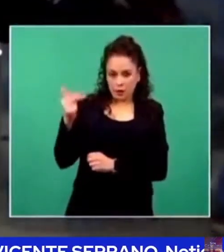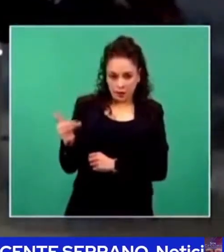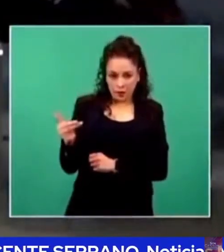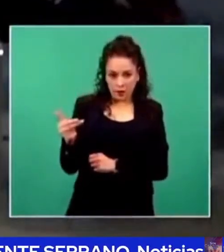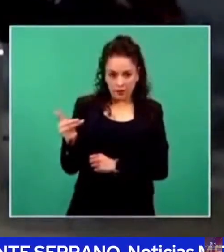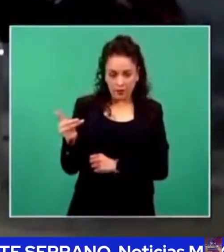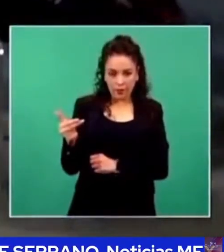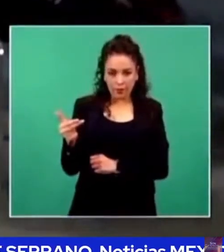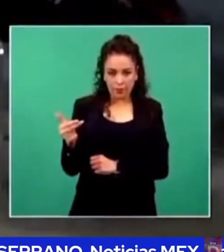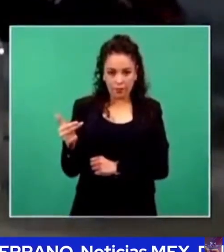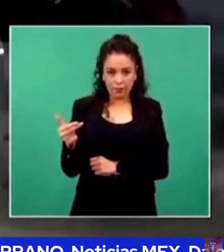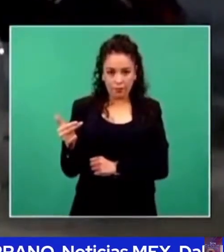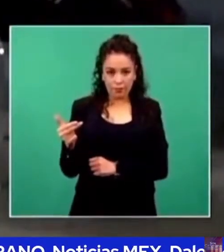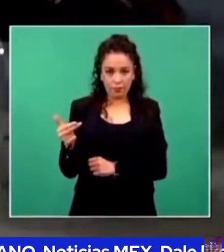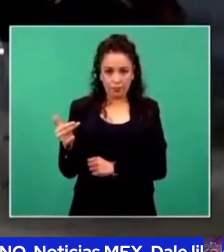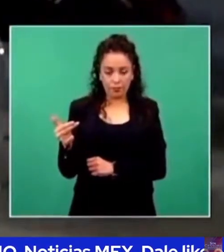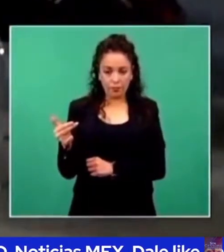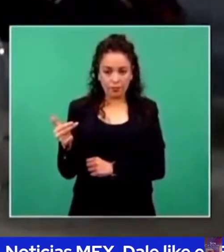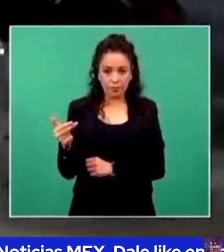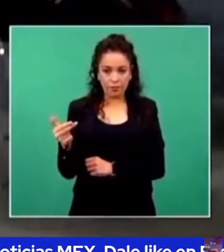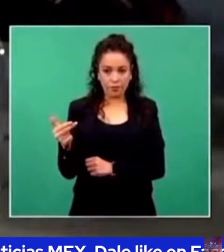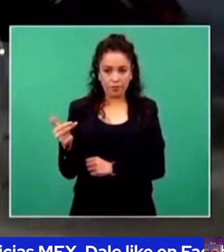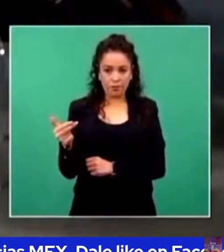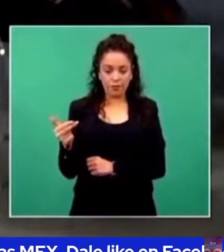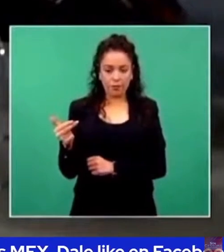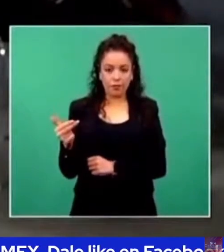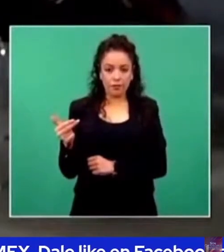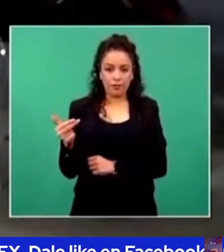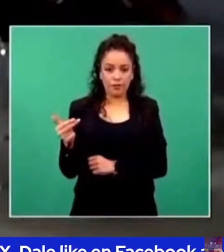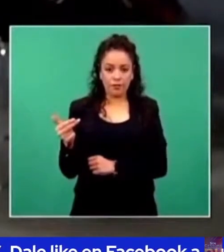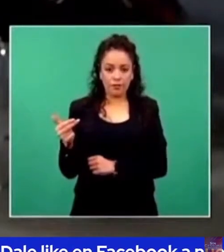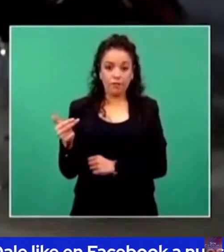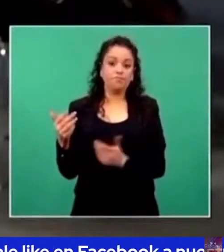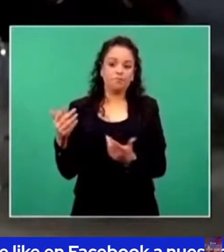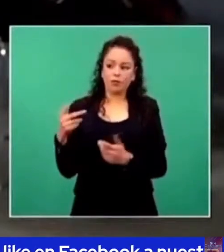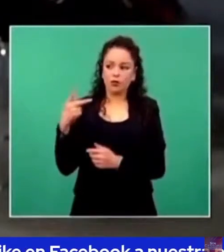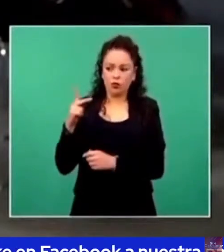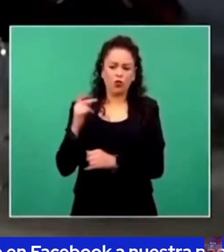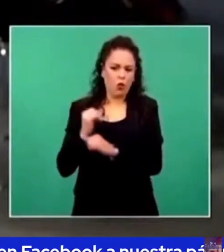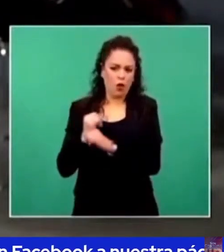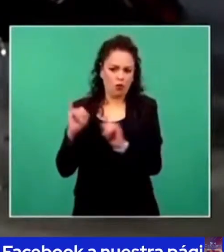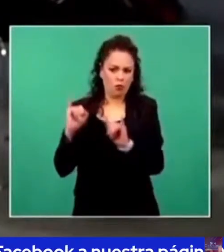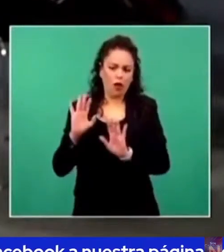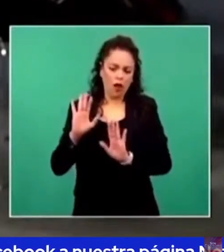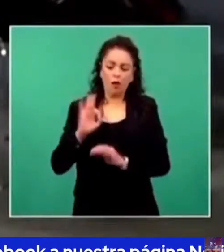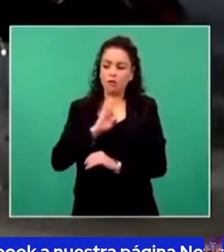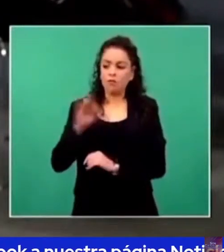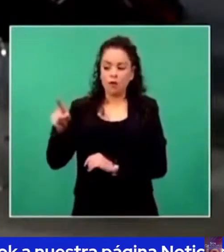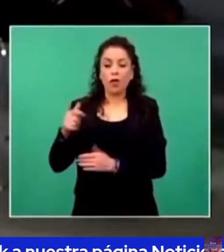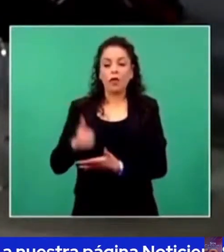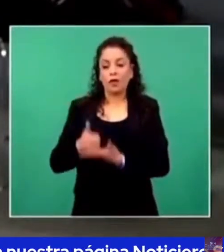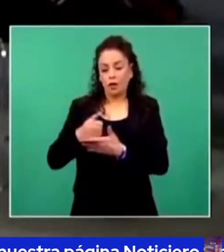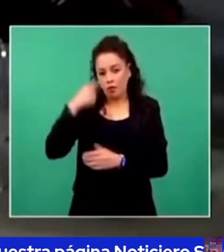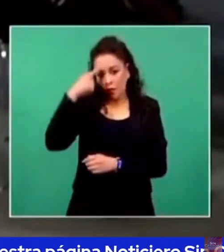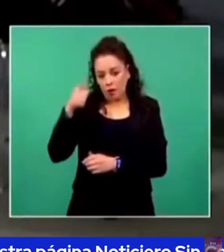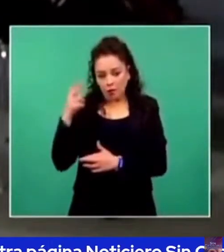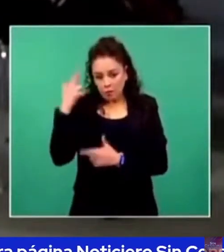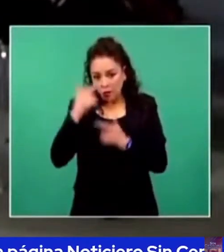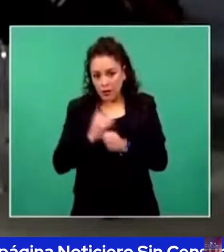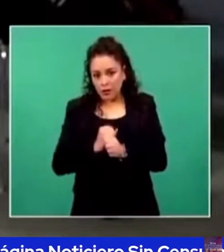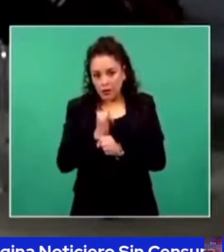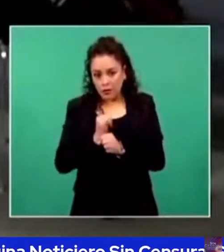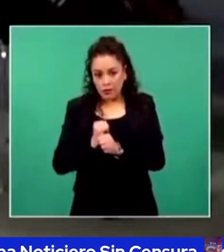que pues igual pudieran, con respeto a su autonomía, considerar traer este caso para investigar a